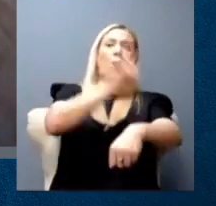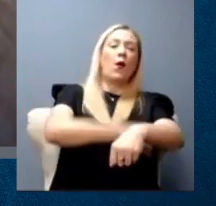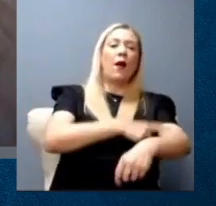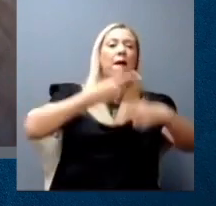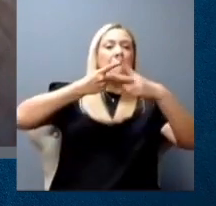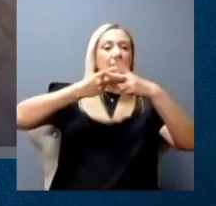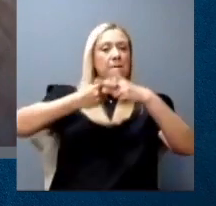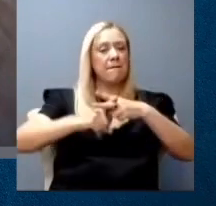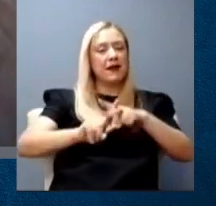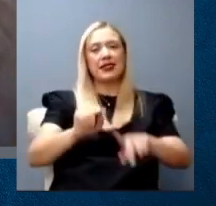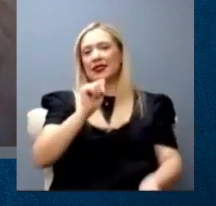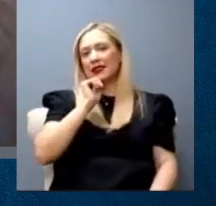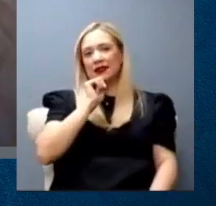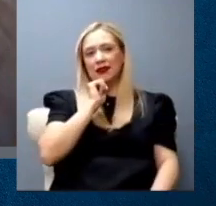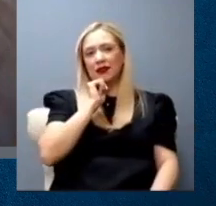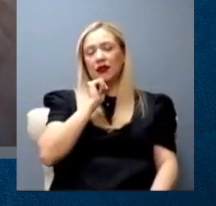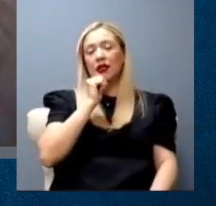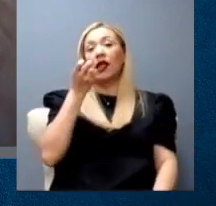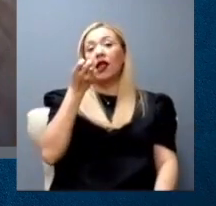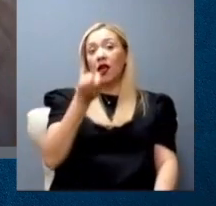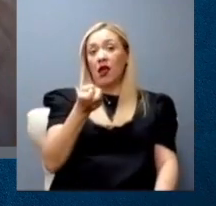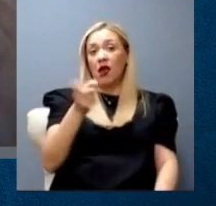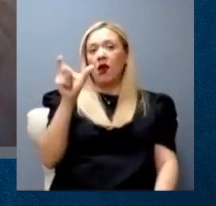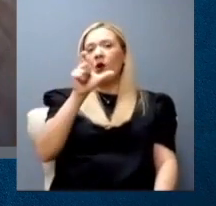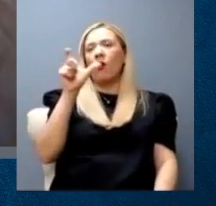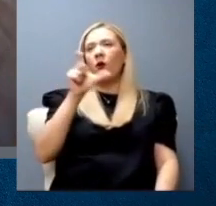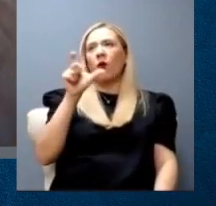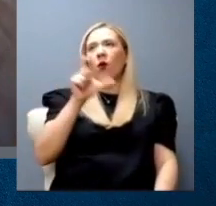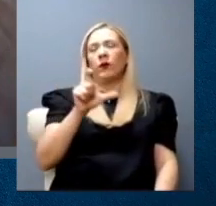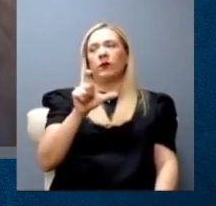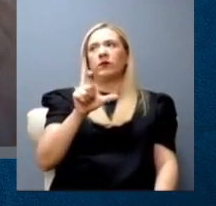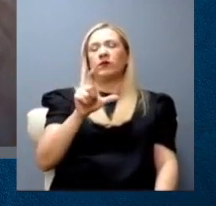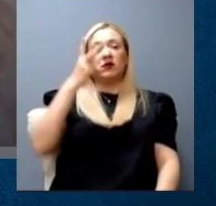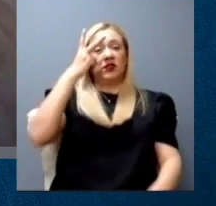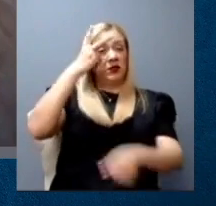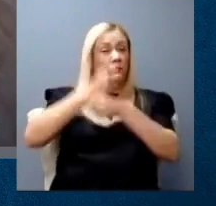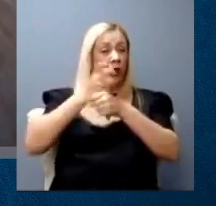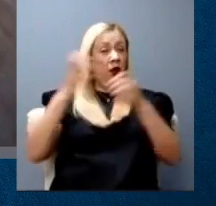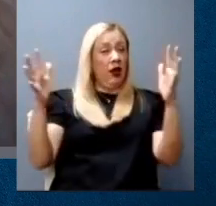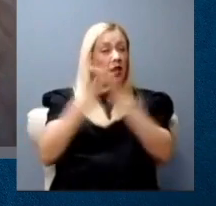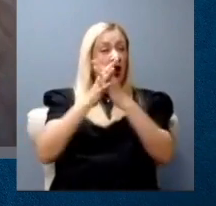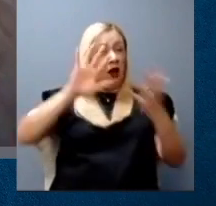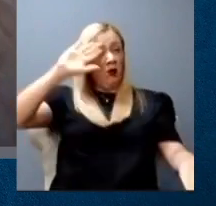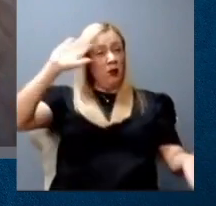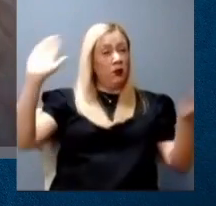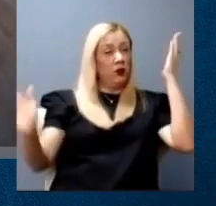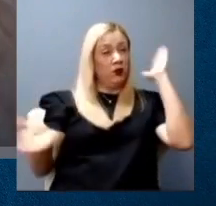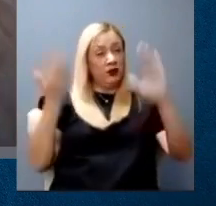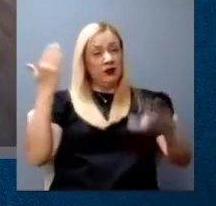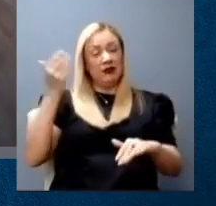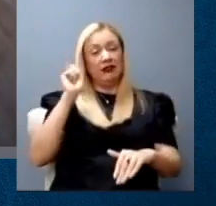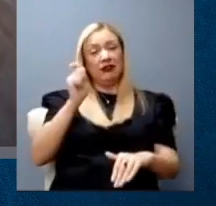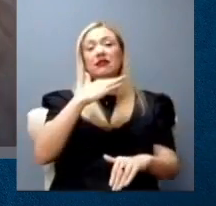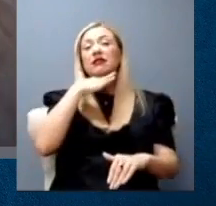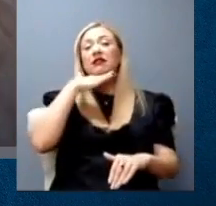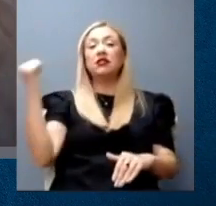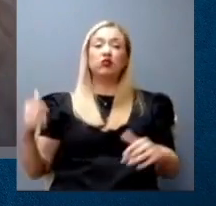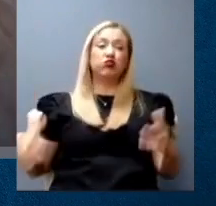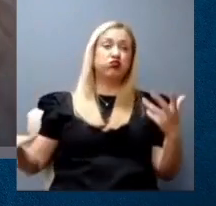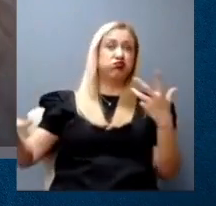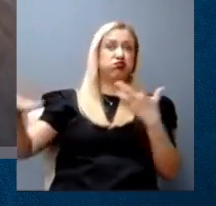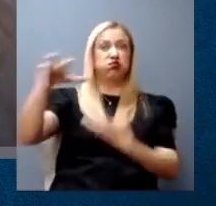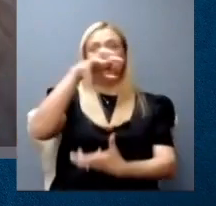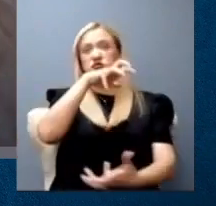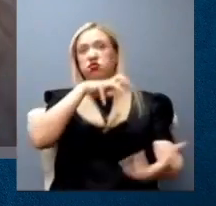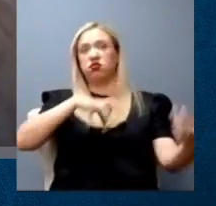una consideración después de la Segunda Guerra Mundial fue una revisión del derecho de gentes,